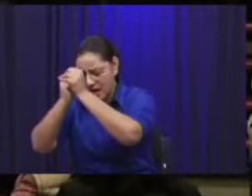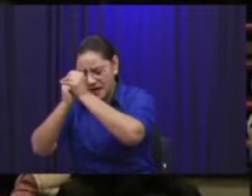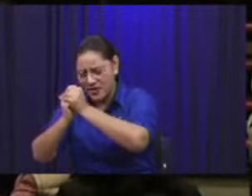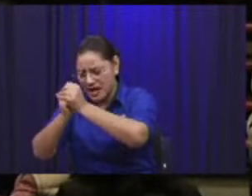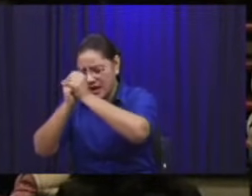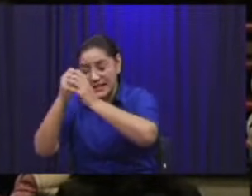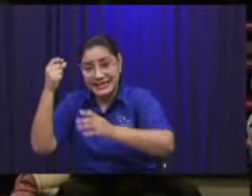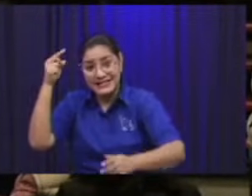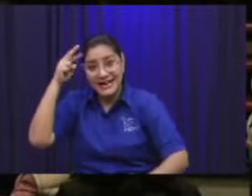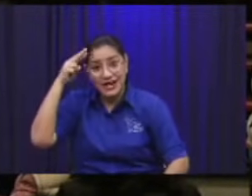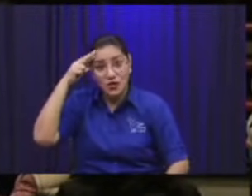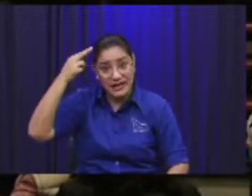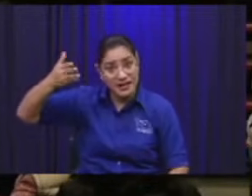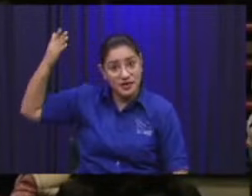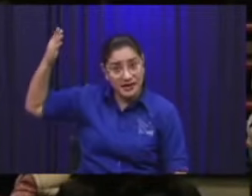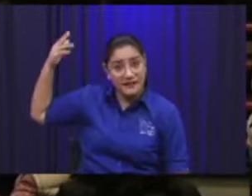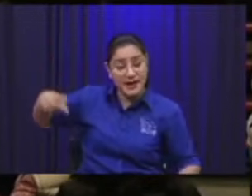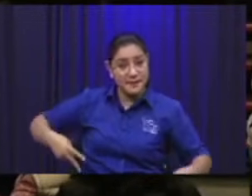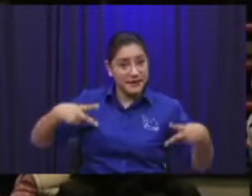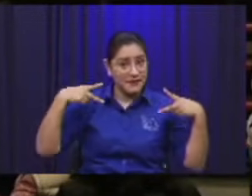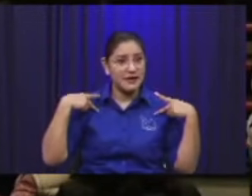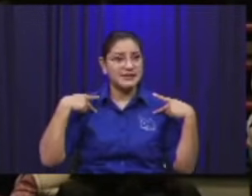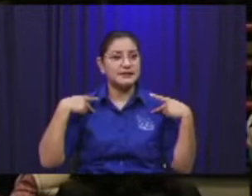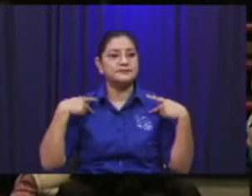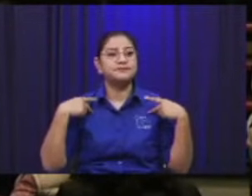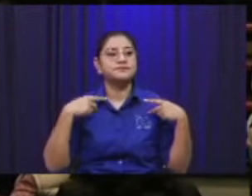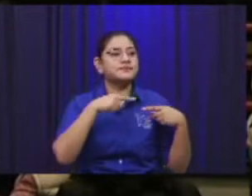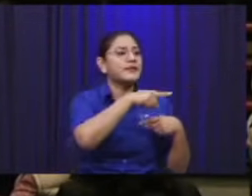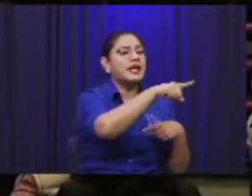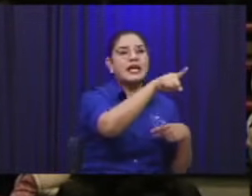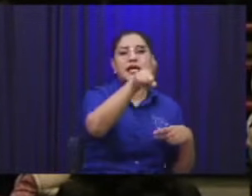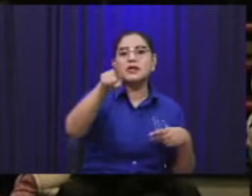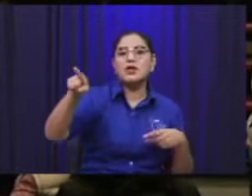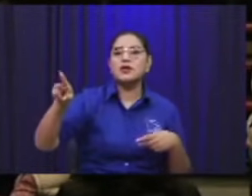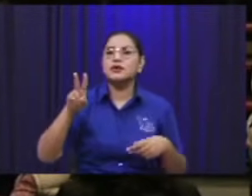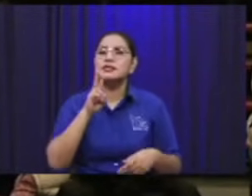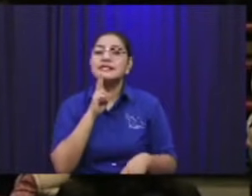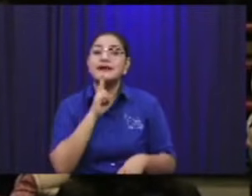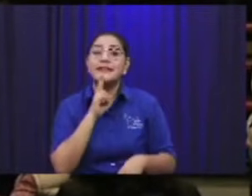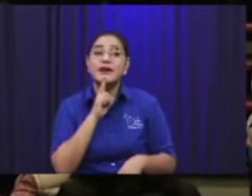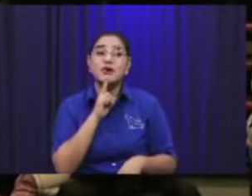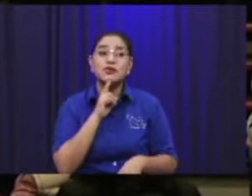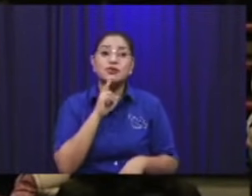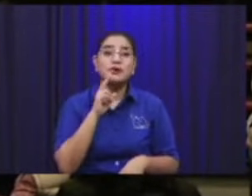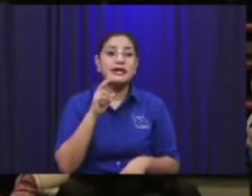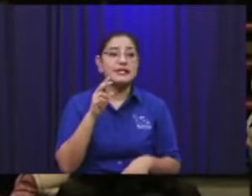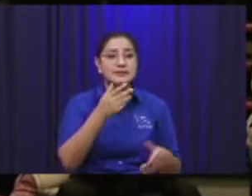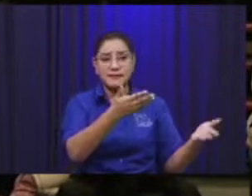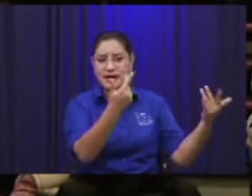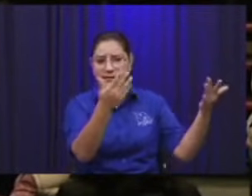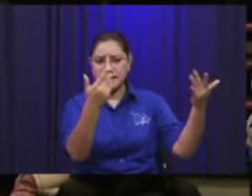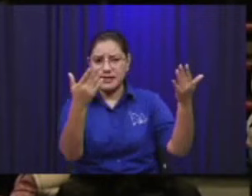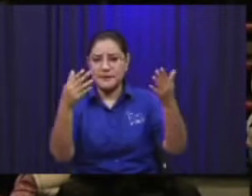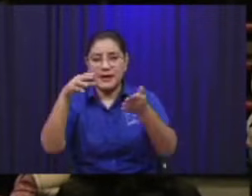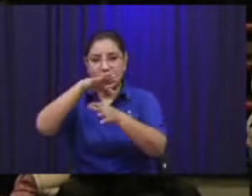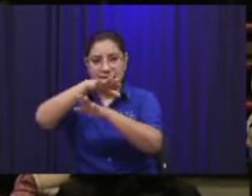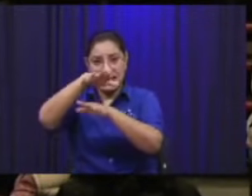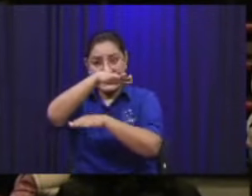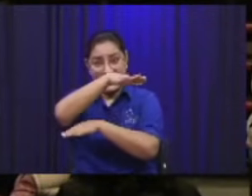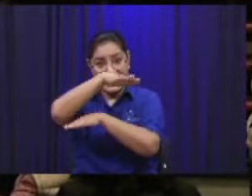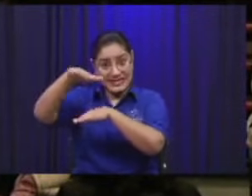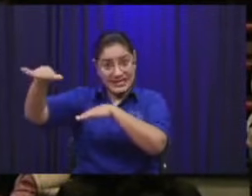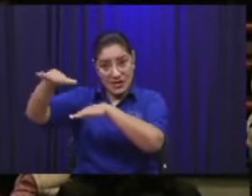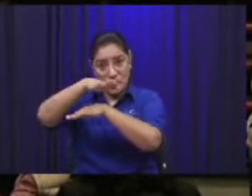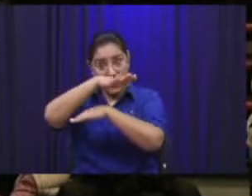entonces les dije hermanos el señor me dijo esto todos los hermanos que vivían que honduras el señor mayweather swans y se subieron y